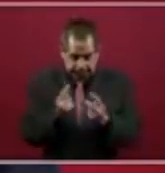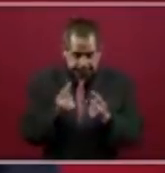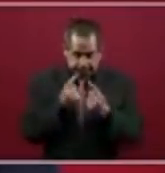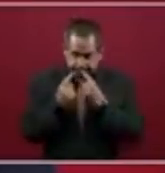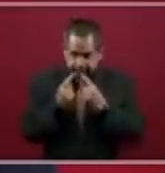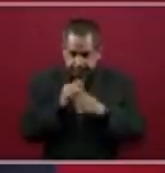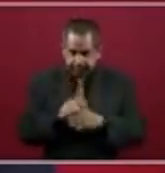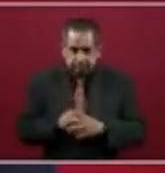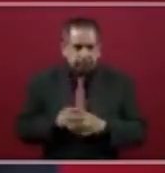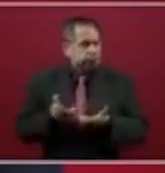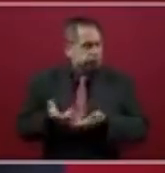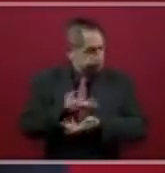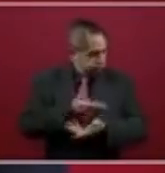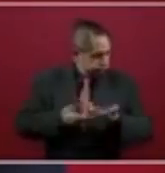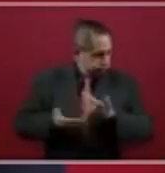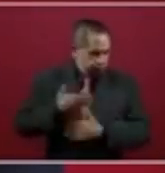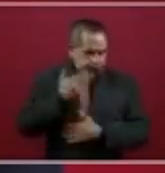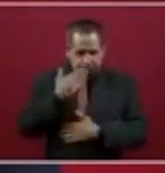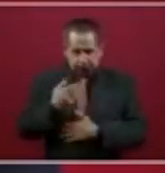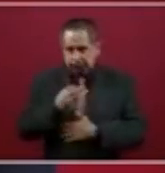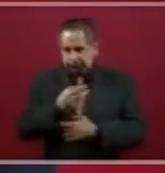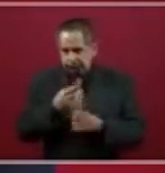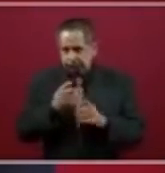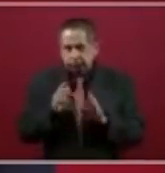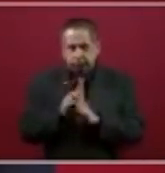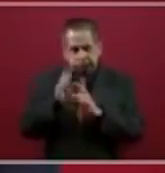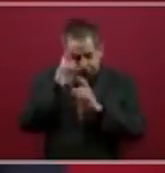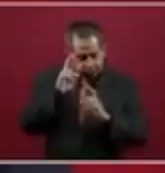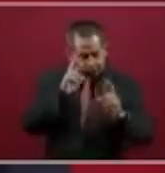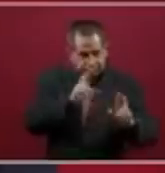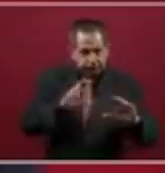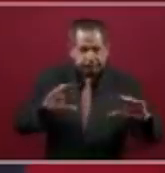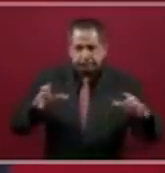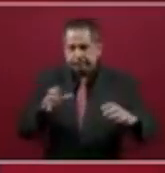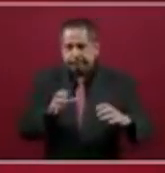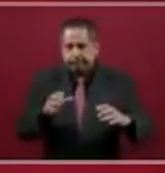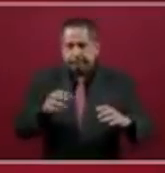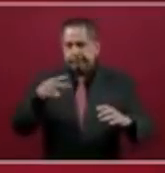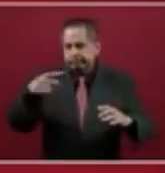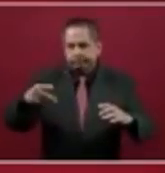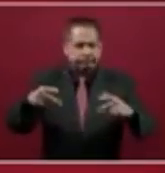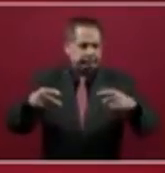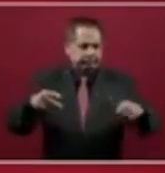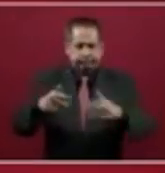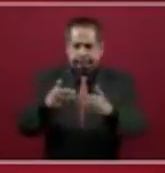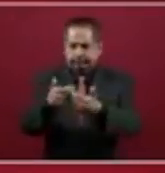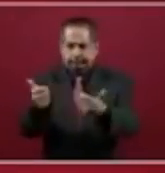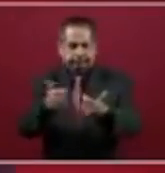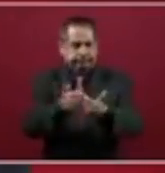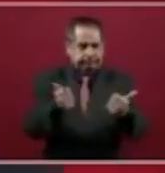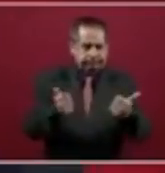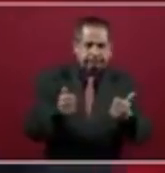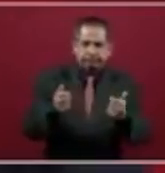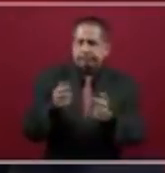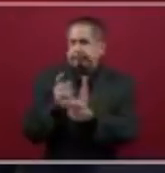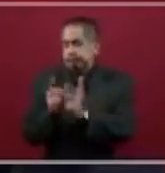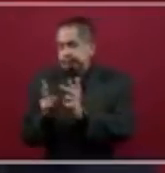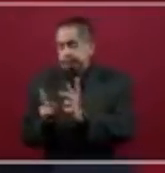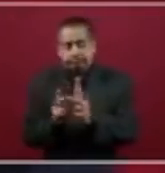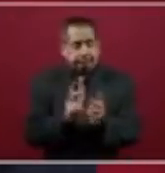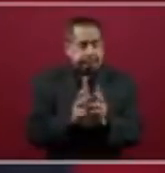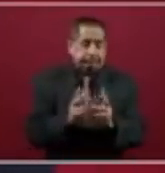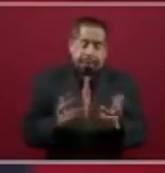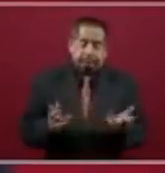En muy buenos términos, con respeto a sus autonomías.